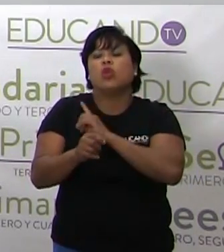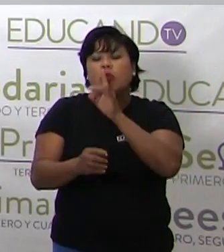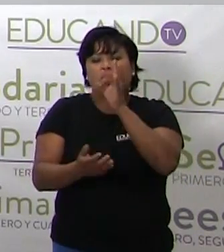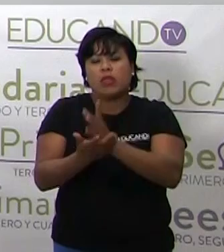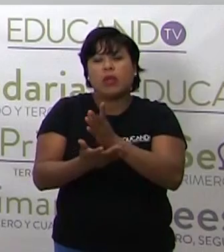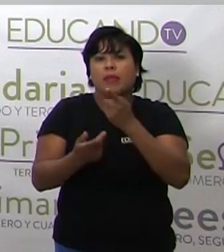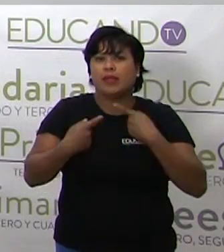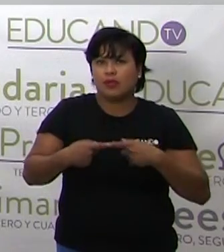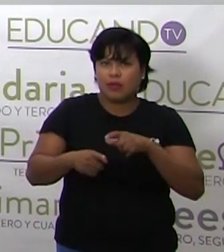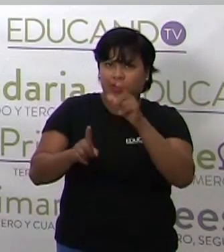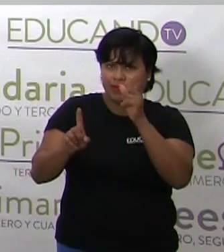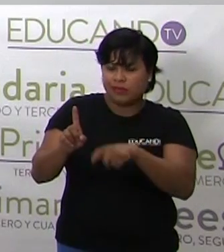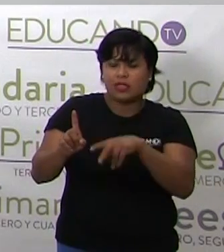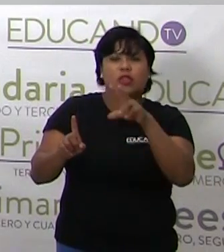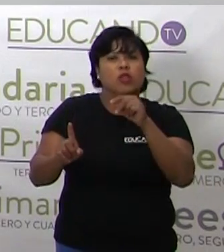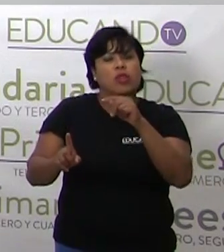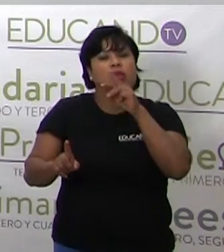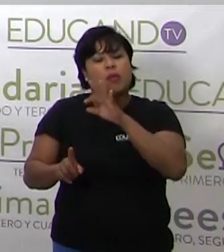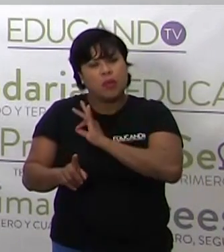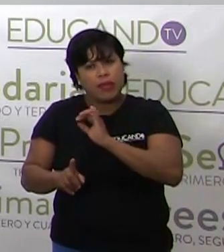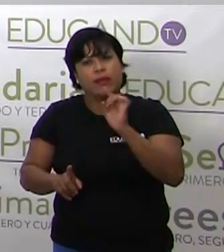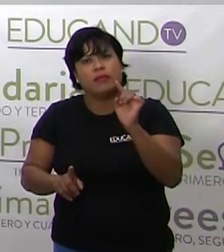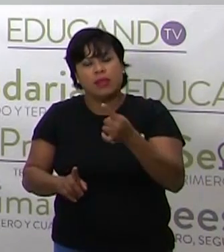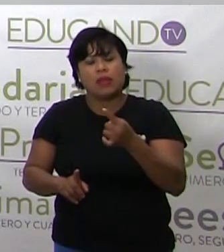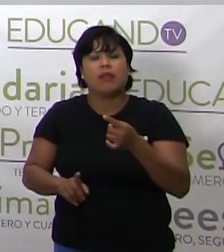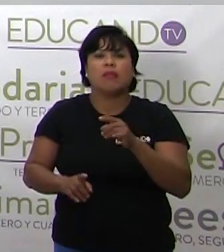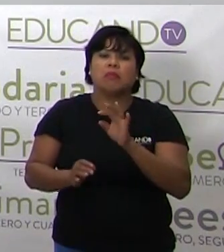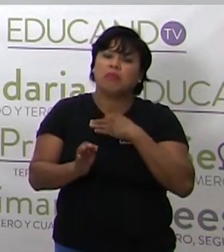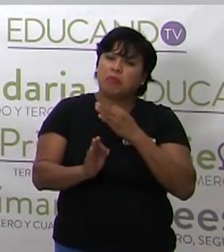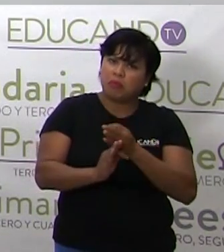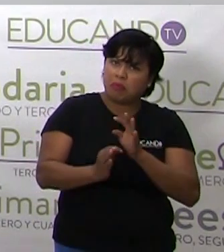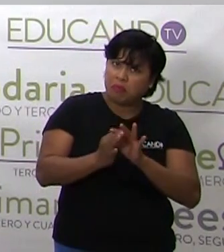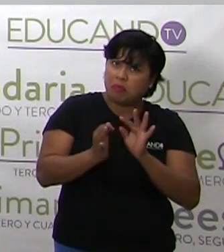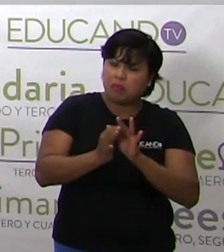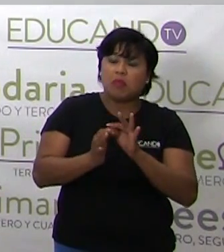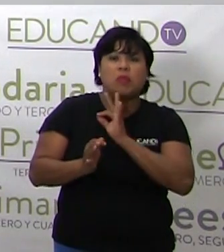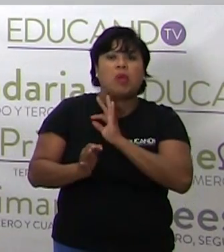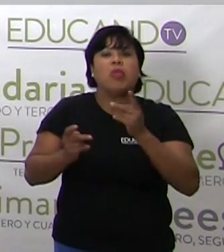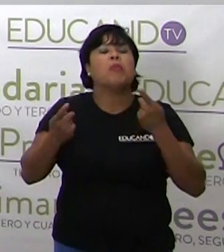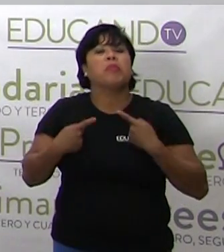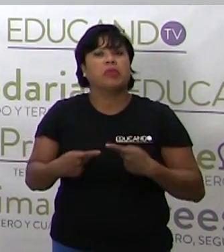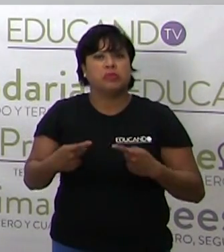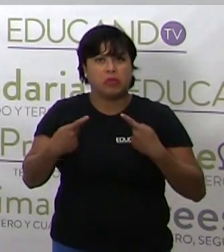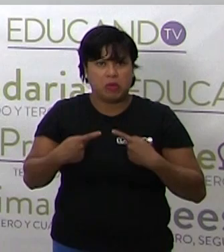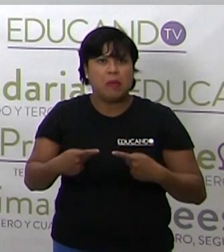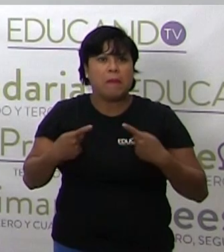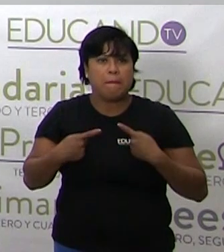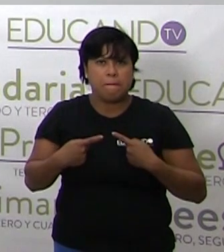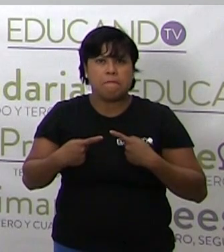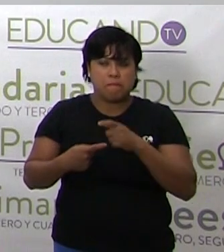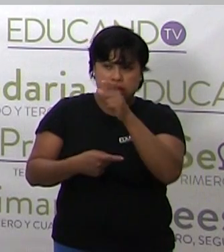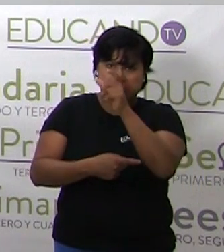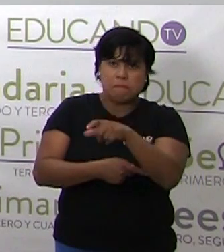y no. El sujeto también puede ser, ya les dije, pueden ser personajes,